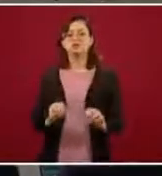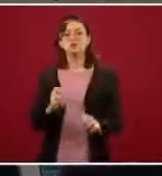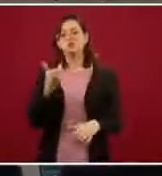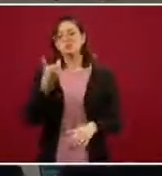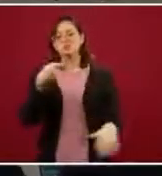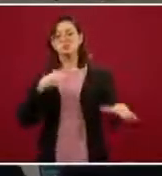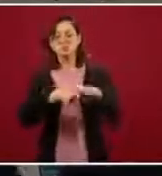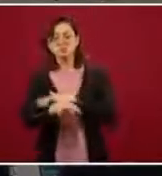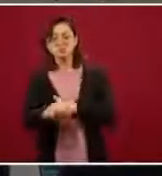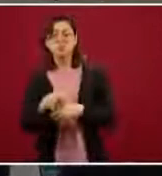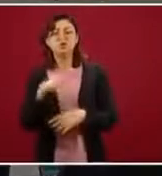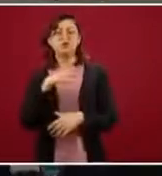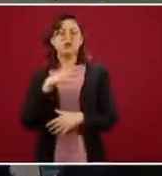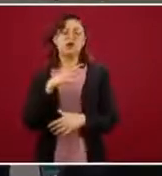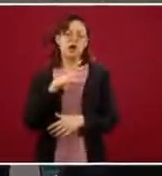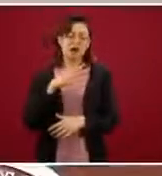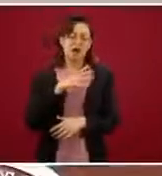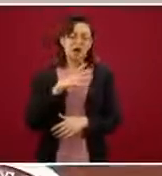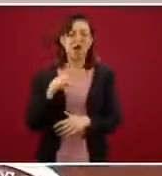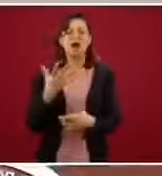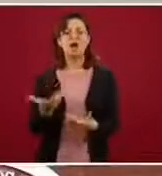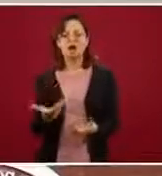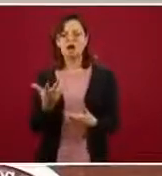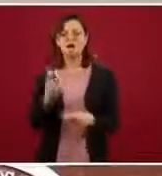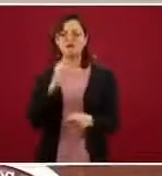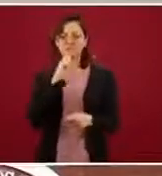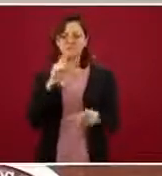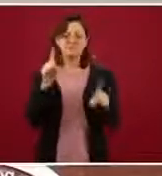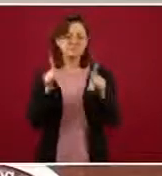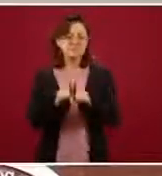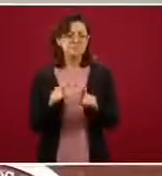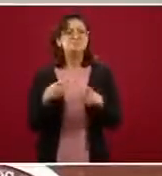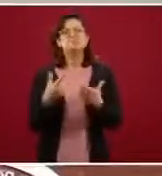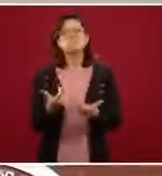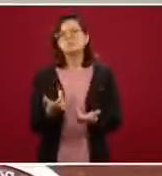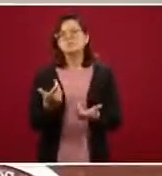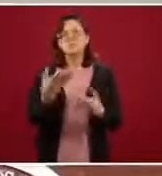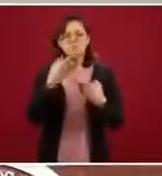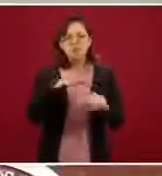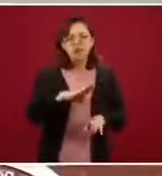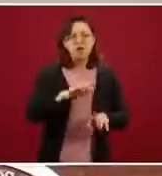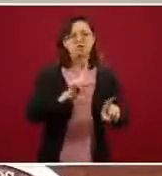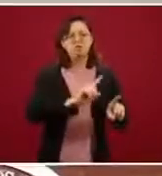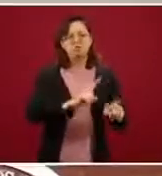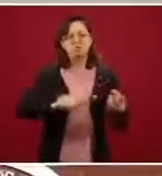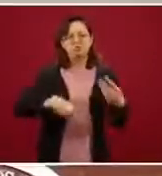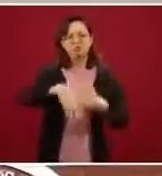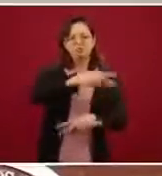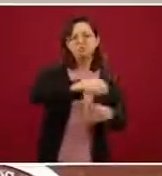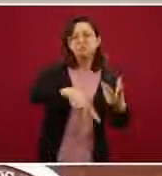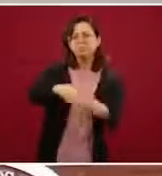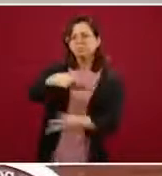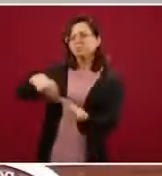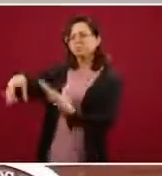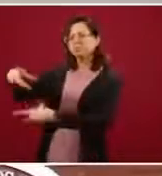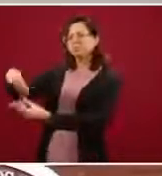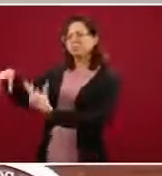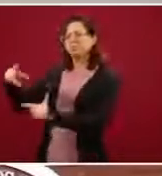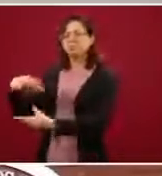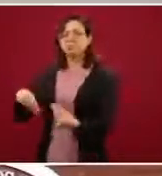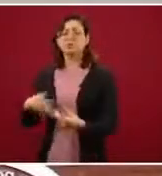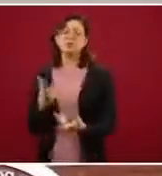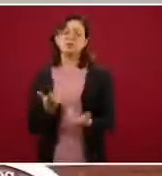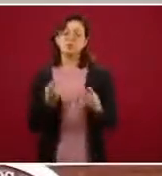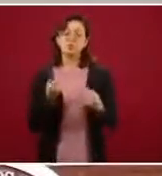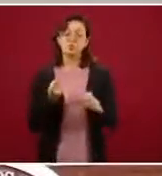de transmisores de dinero o inclusive llegan a tocar el sistema financiero. Por ello, consideramos importante el convenio de colaboración con la Secretaría